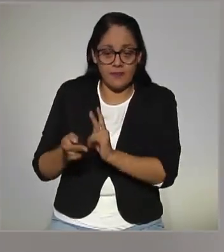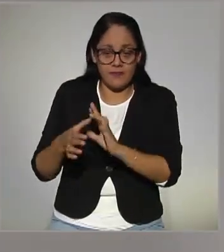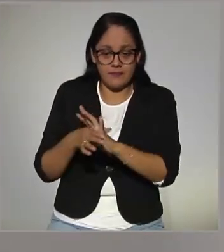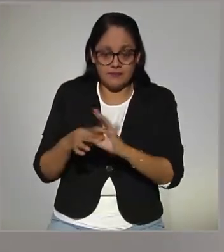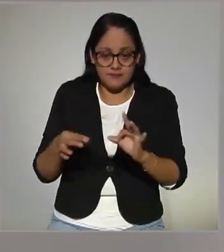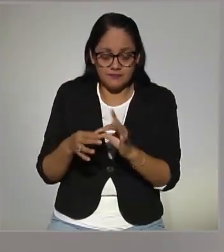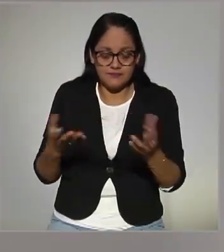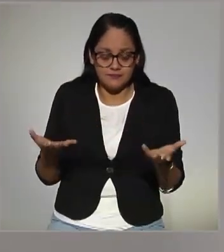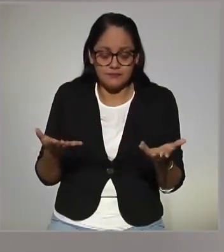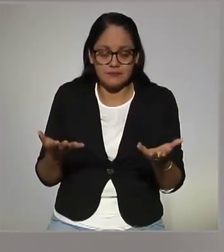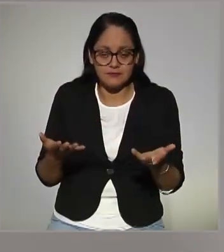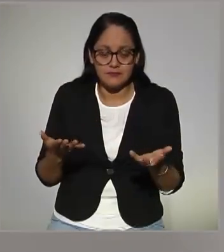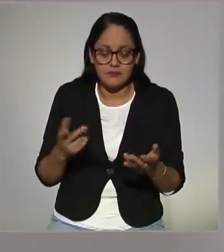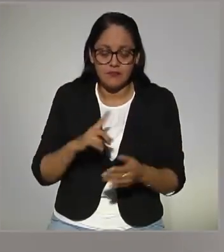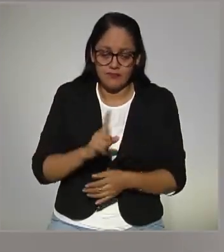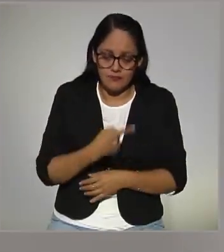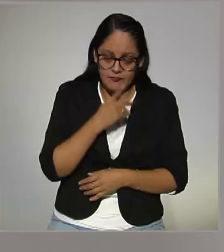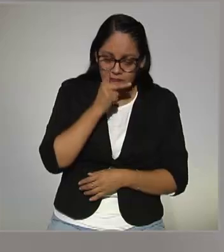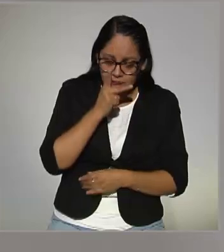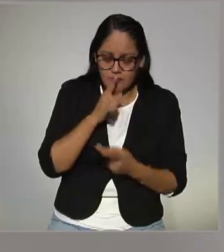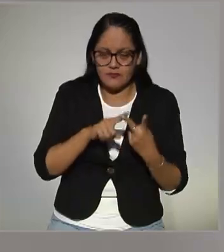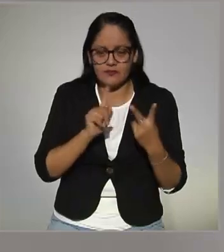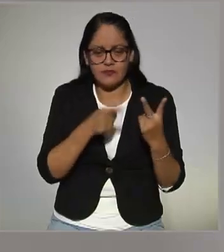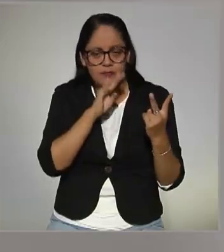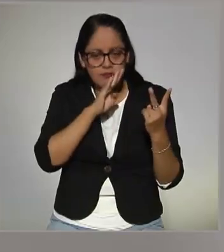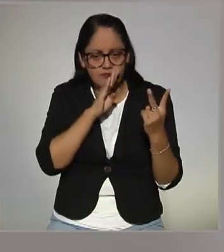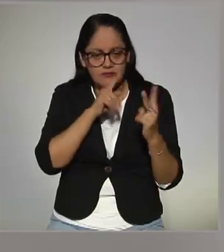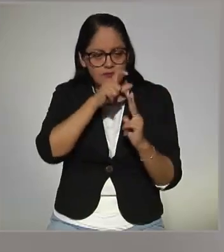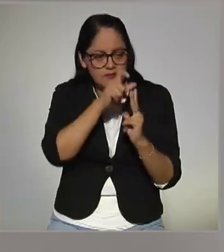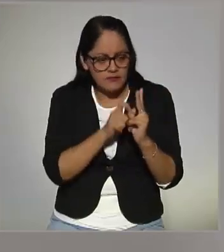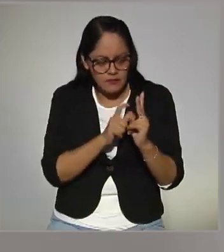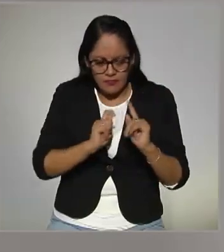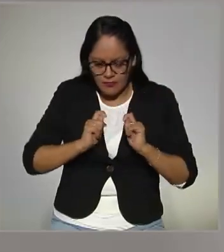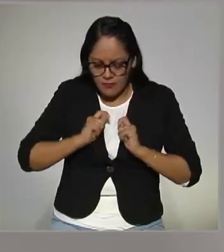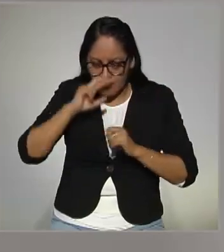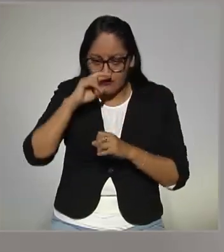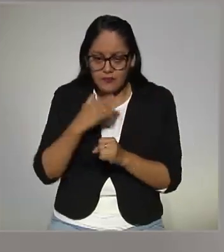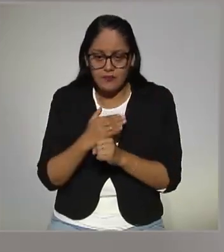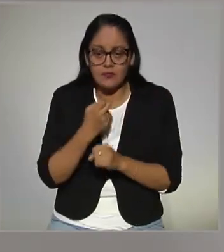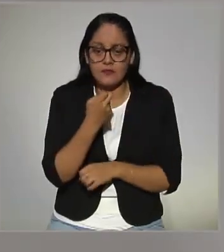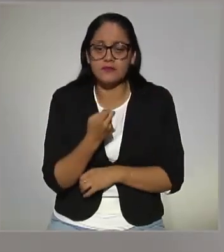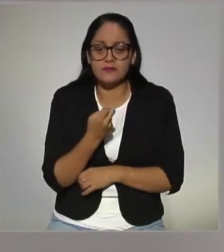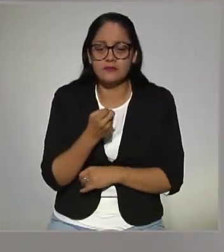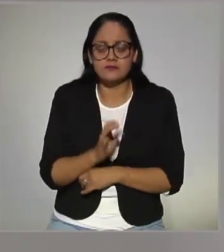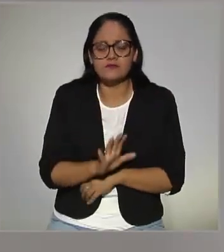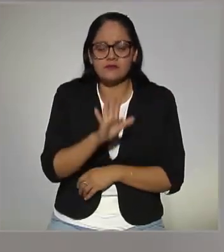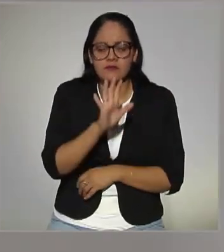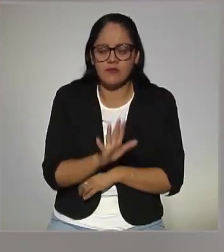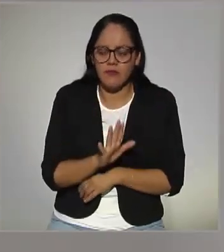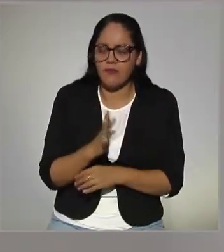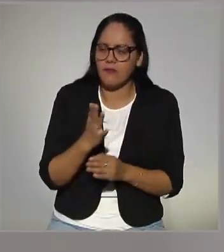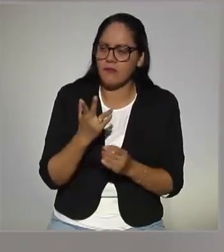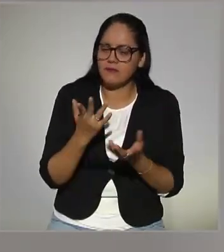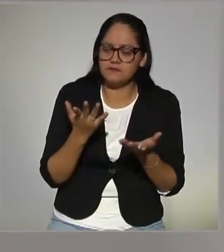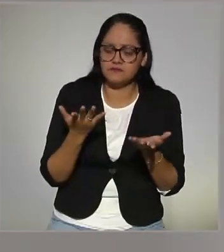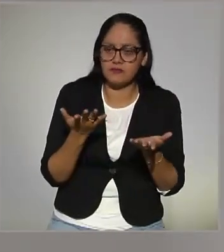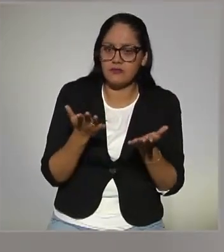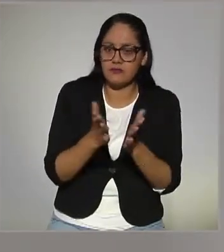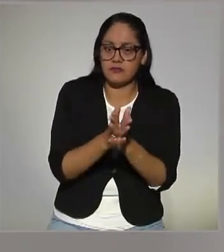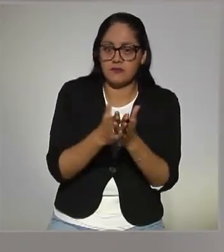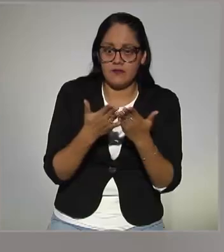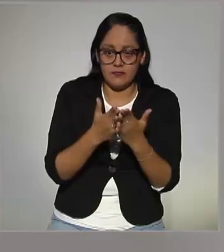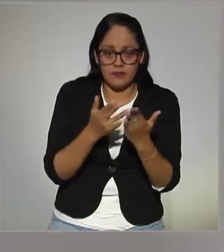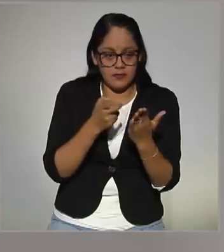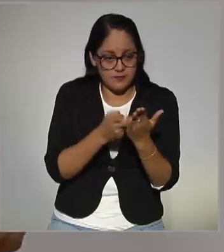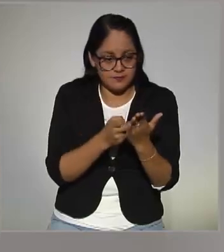decir, ser papá o ser mamá, o sea, llegar a ese rol, digamos, no es un papel como un personaje unívoco que universalmente